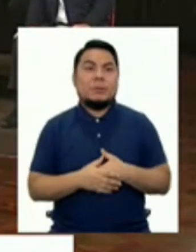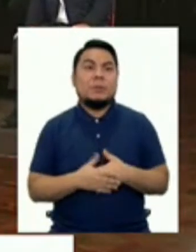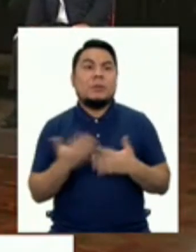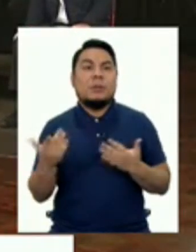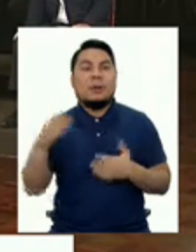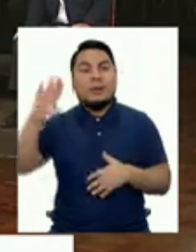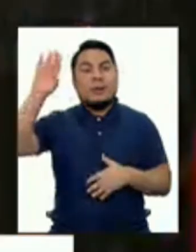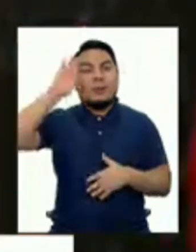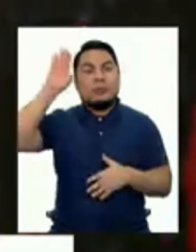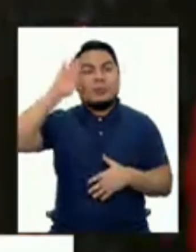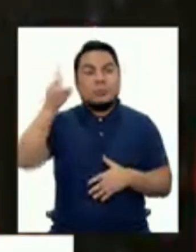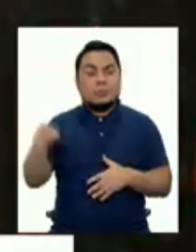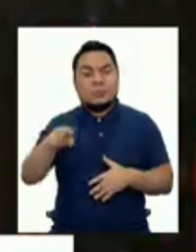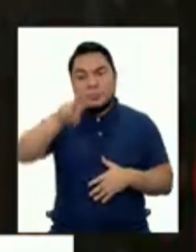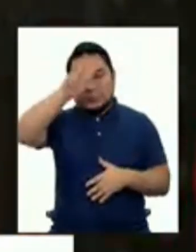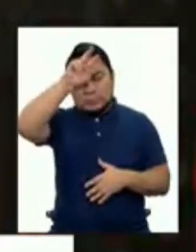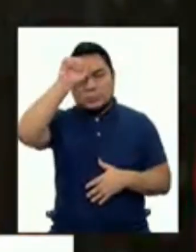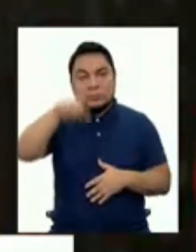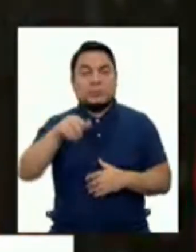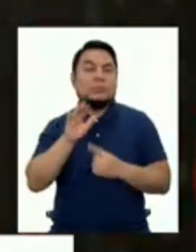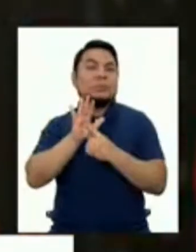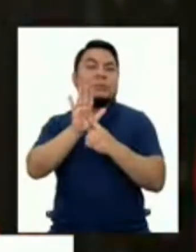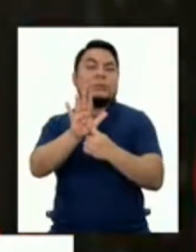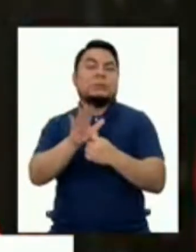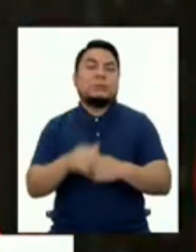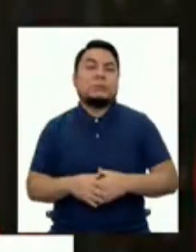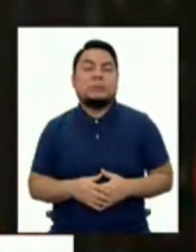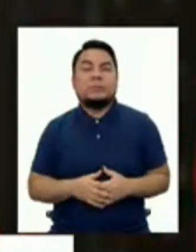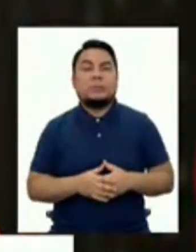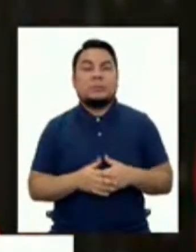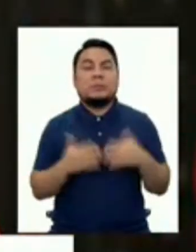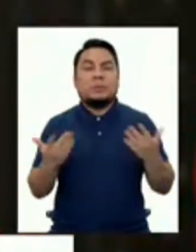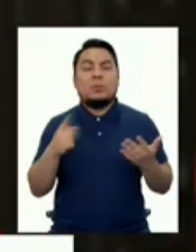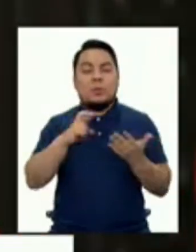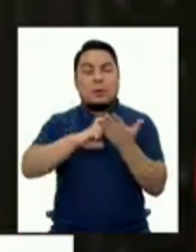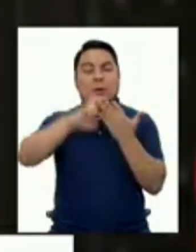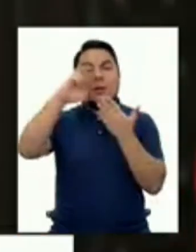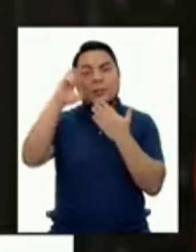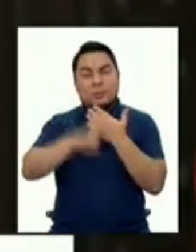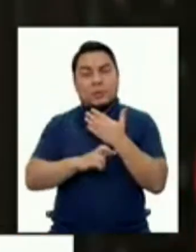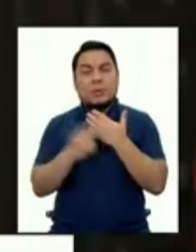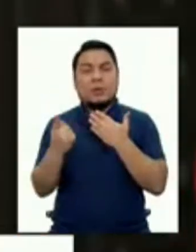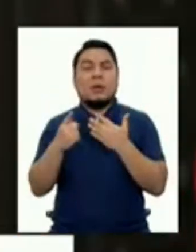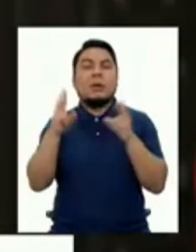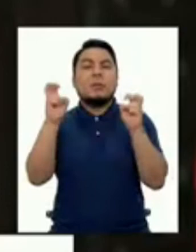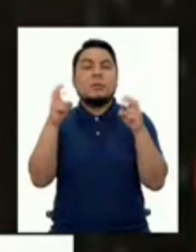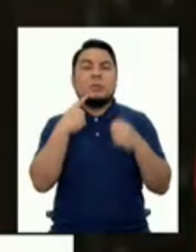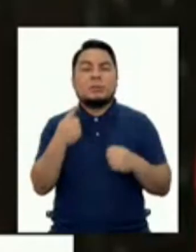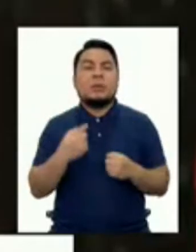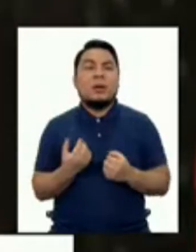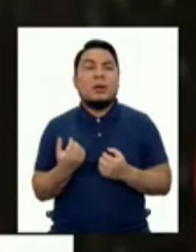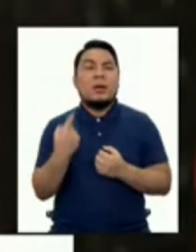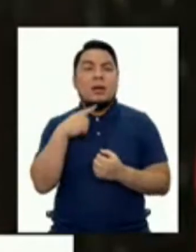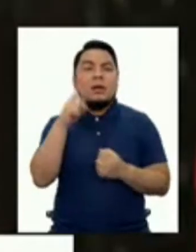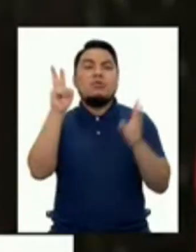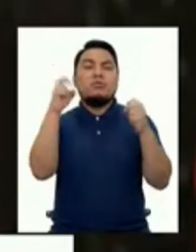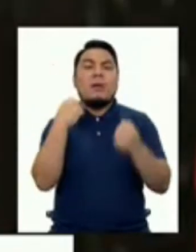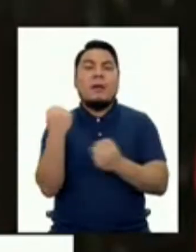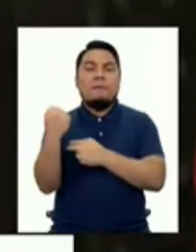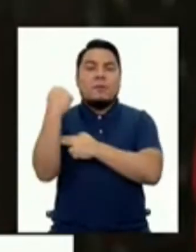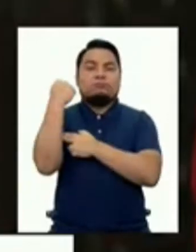la Policía Nacional del Perú presentó un plan denominado Fortaleza